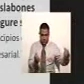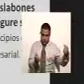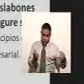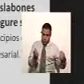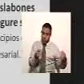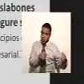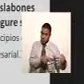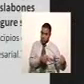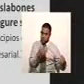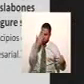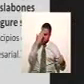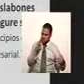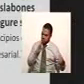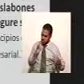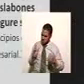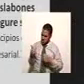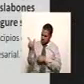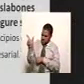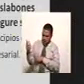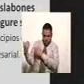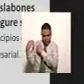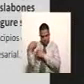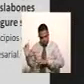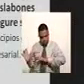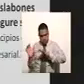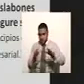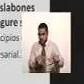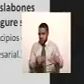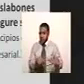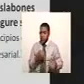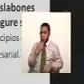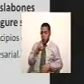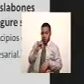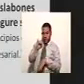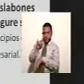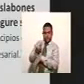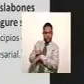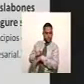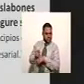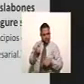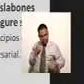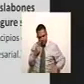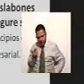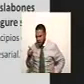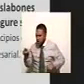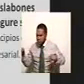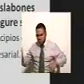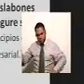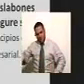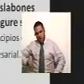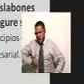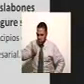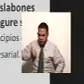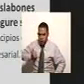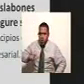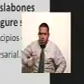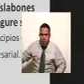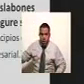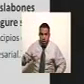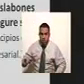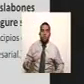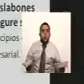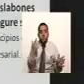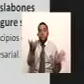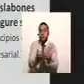que es el que alimenta el sistema, pero si la superintendencia tiene que evitar que se cometan abusos, ¿dónde está la capacidad de supervisión